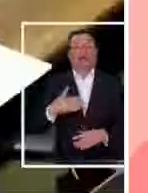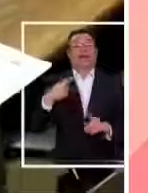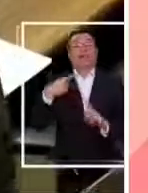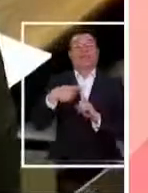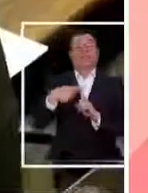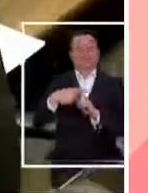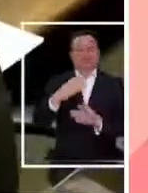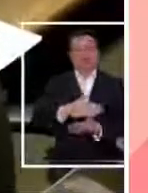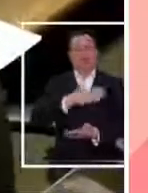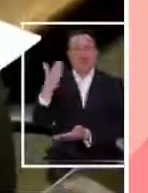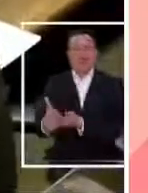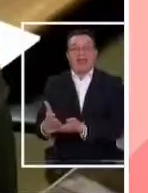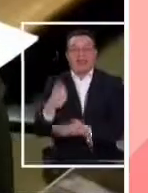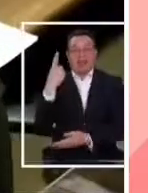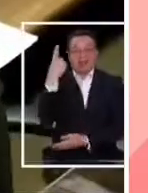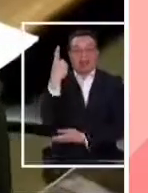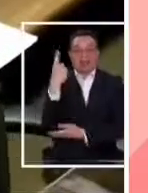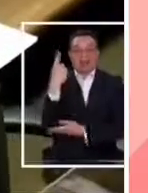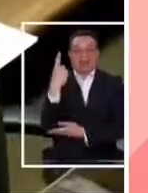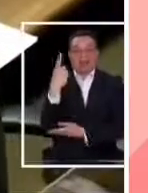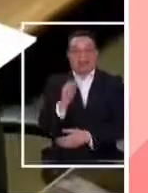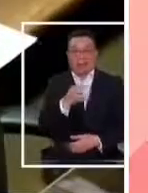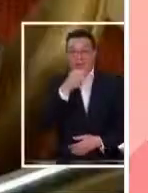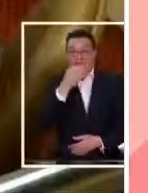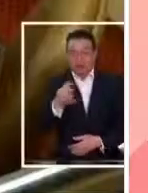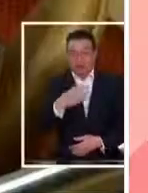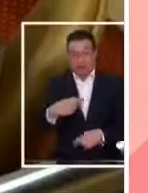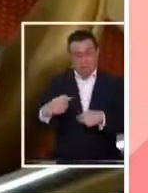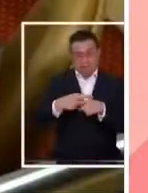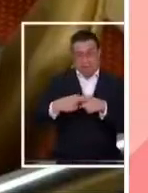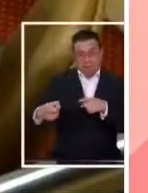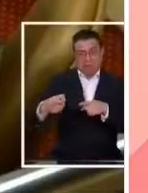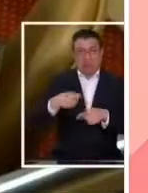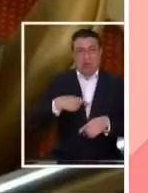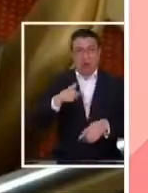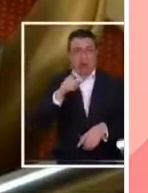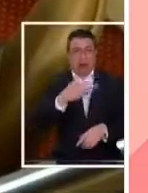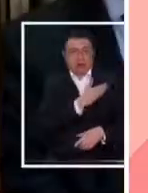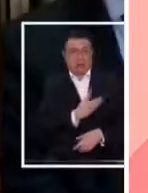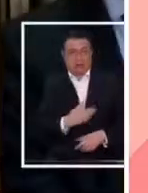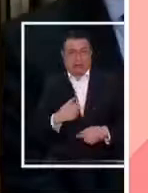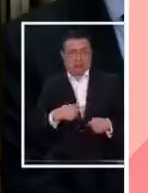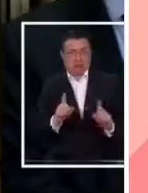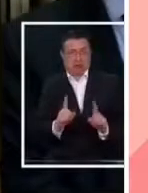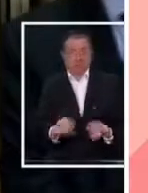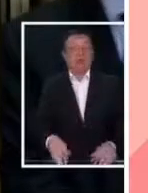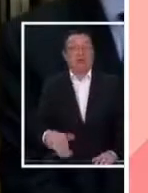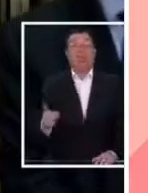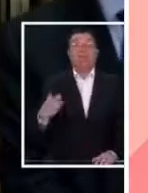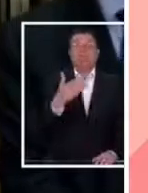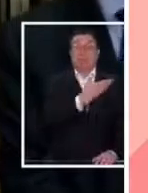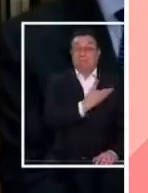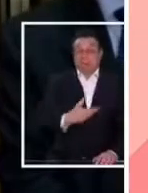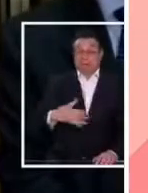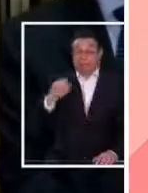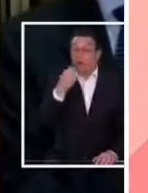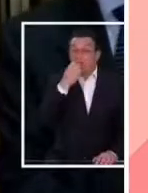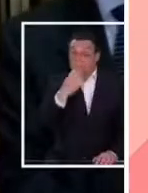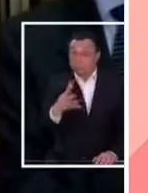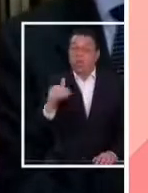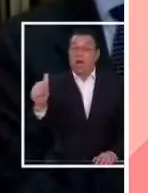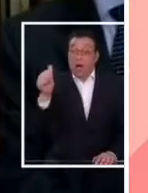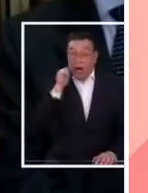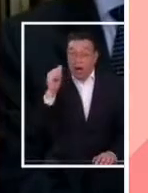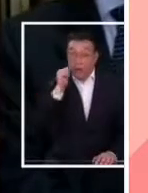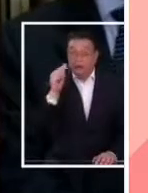familias que no tenían actualizado este cordón umbilical de los beneficios sociales, para que se entienda de alguna manera.